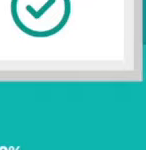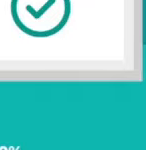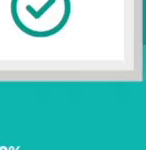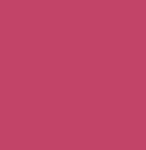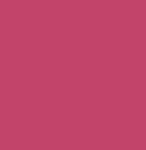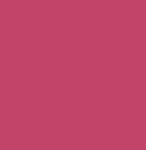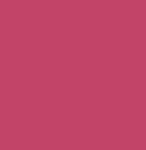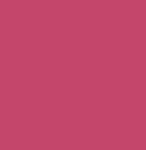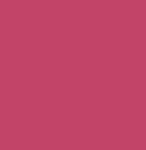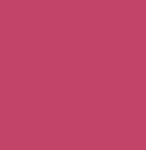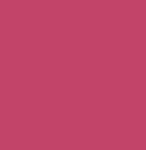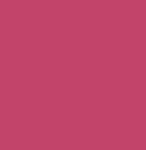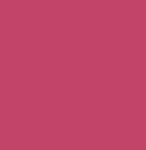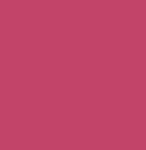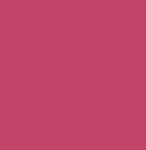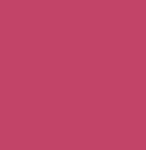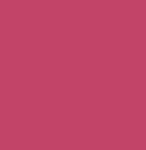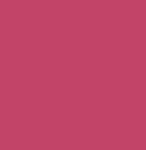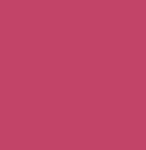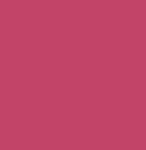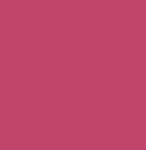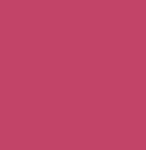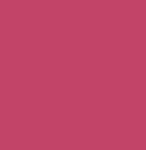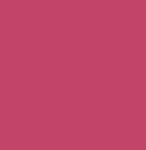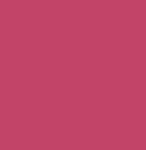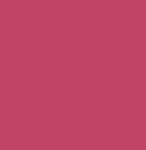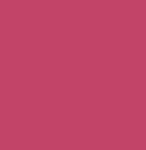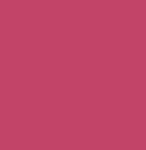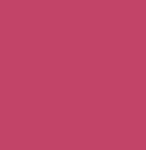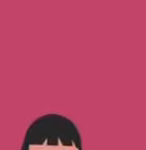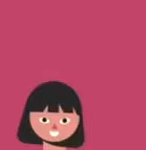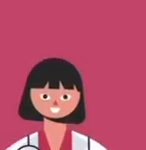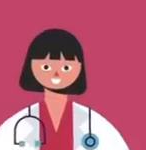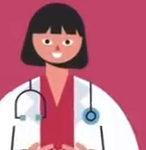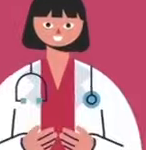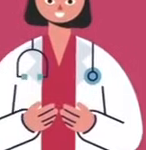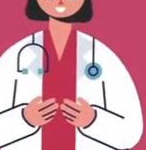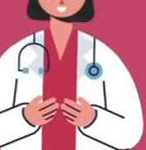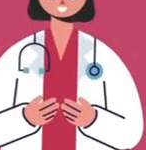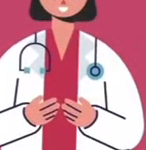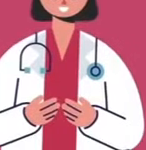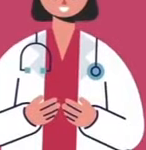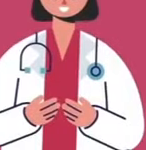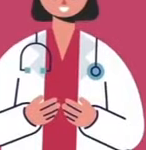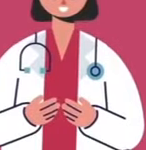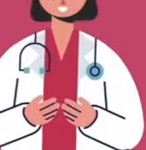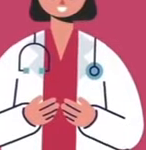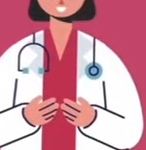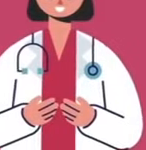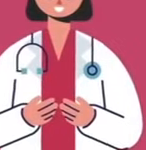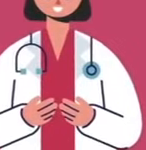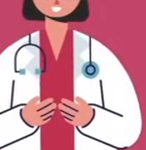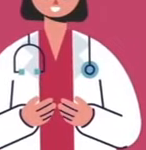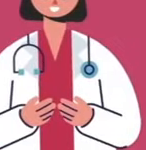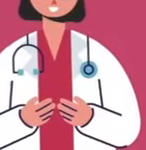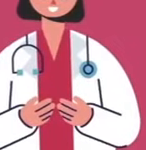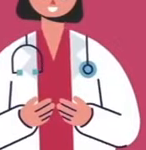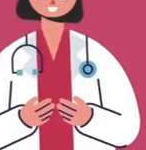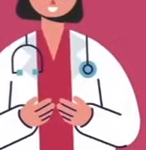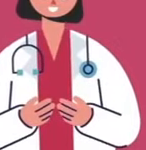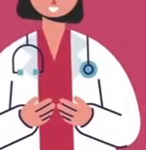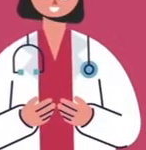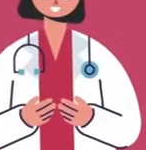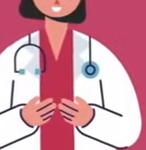80%. En el 2020, con la ejecución del plan estratégico para aumentar el número de médicas y médicos especialistas